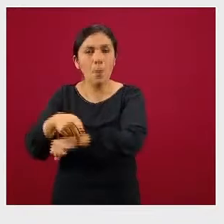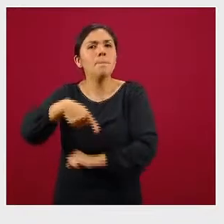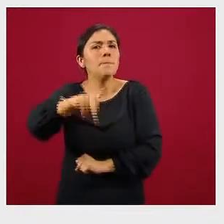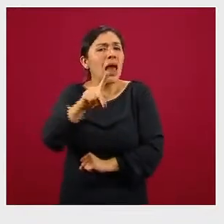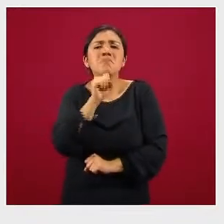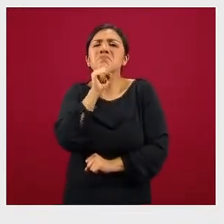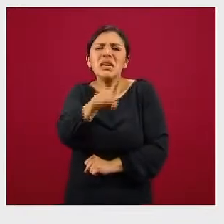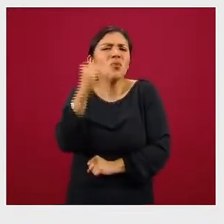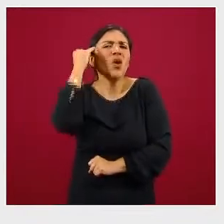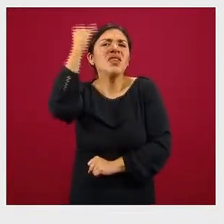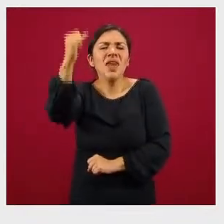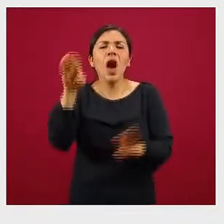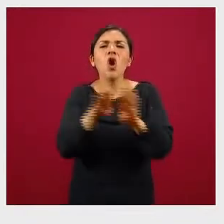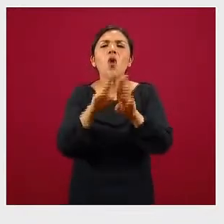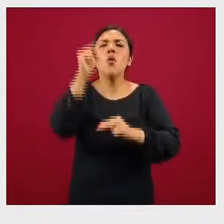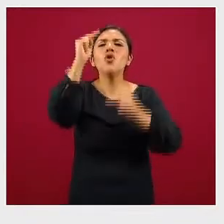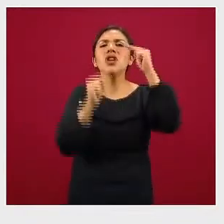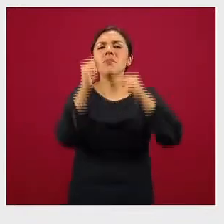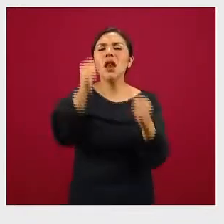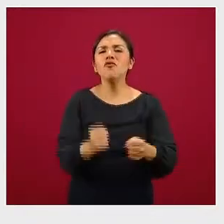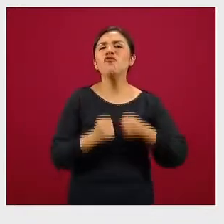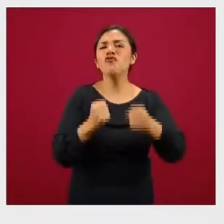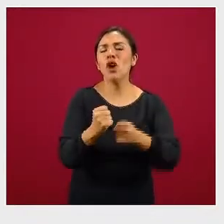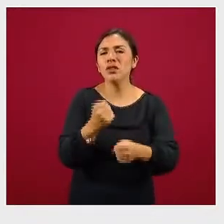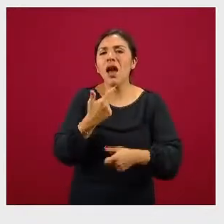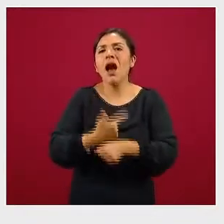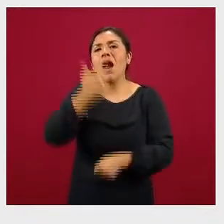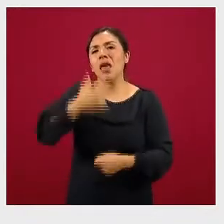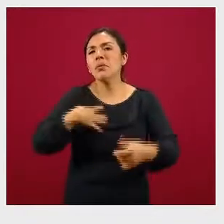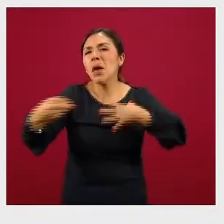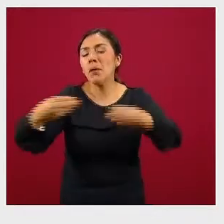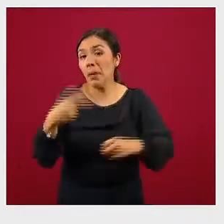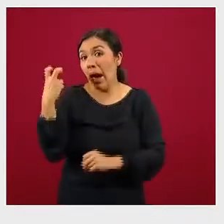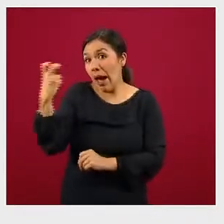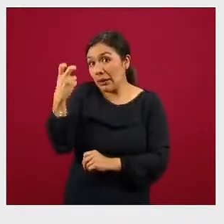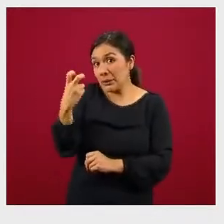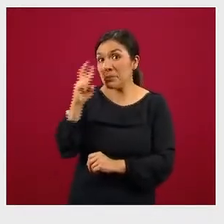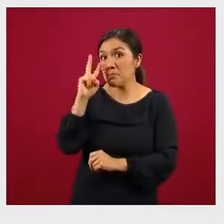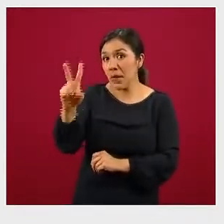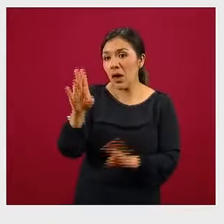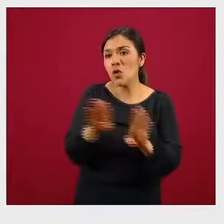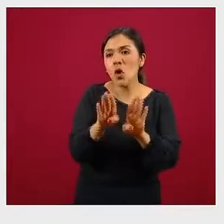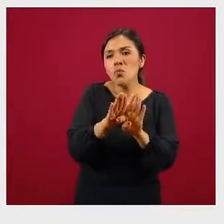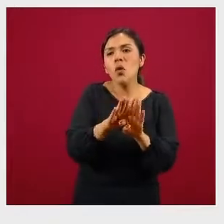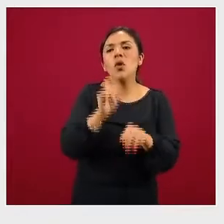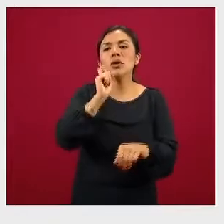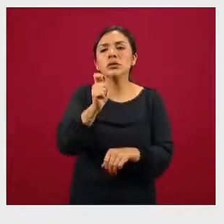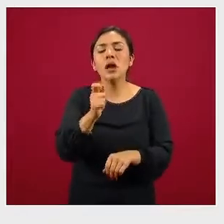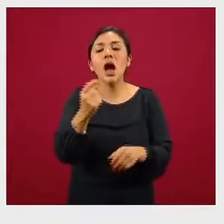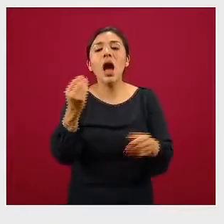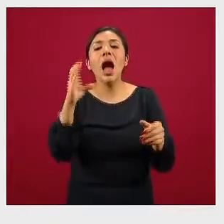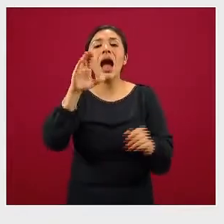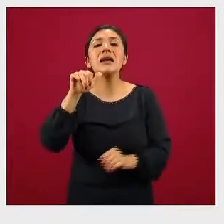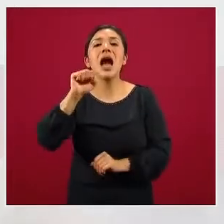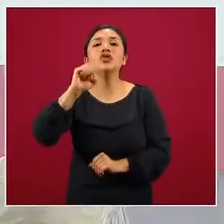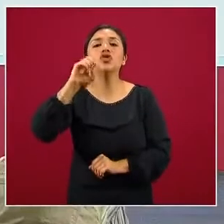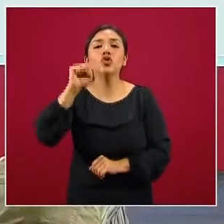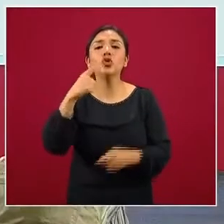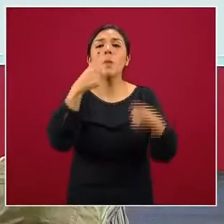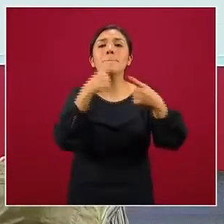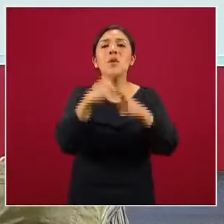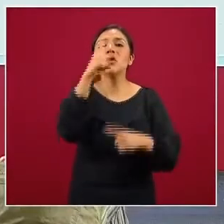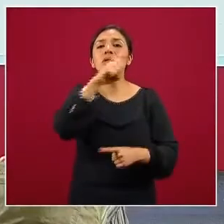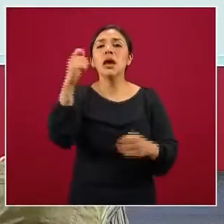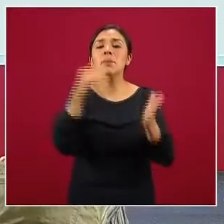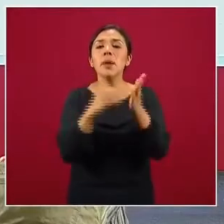la idea es la misma, es niveles de intensidad. Y la escala concretamente ahí está medida como casos por